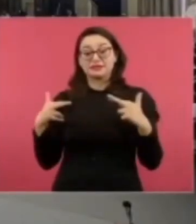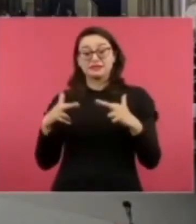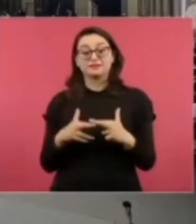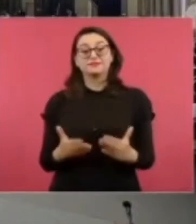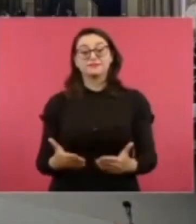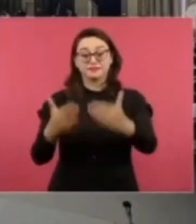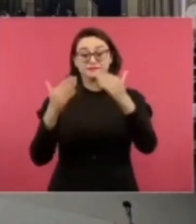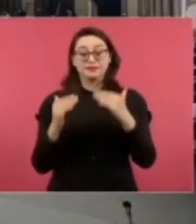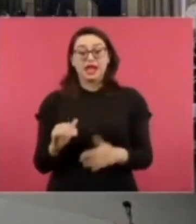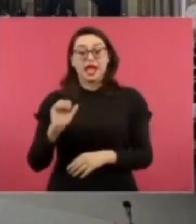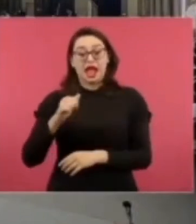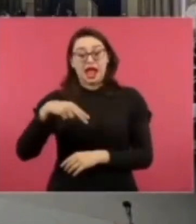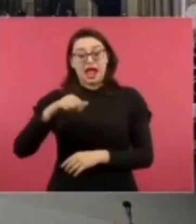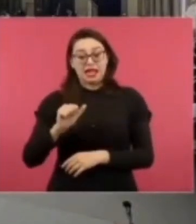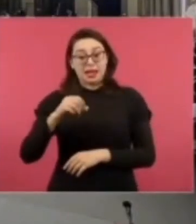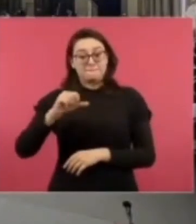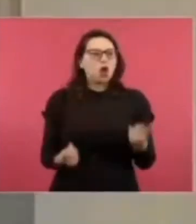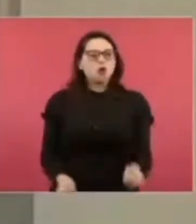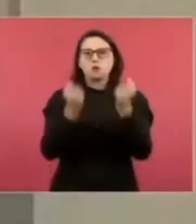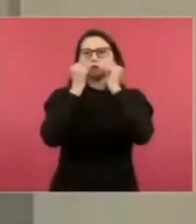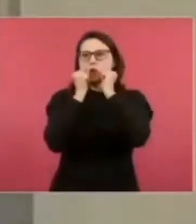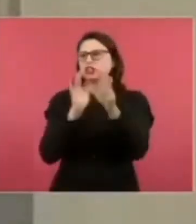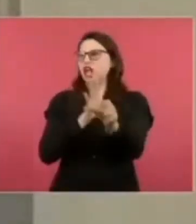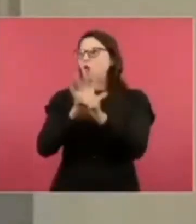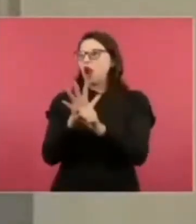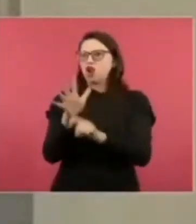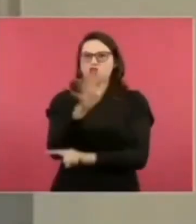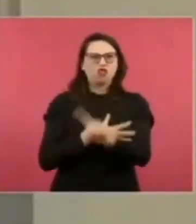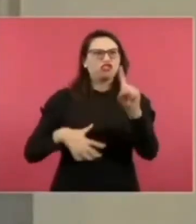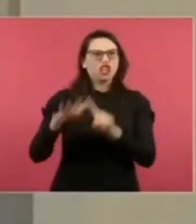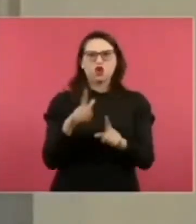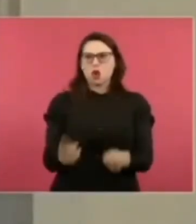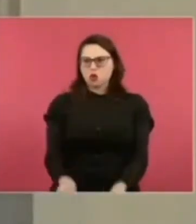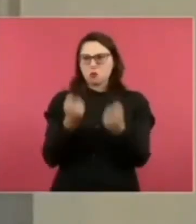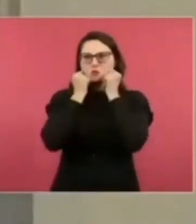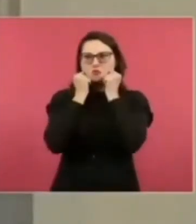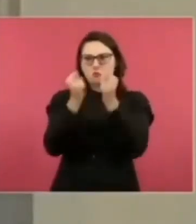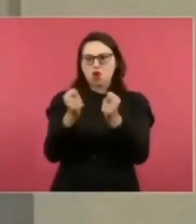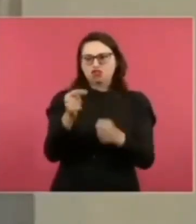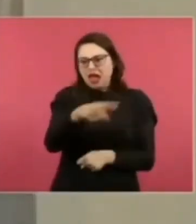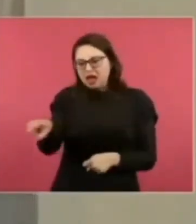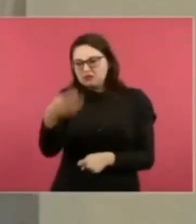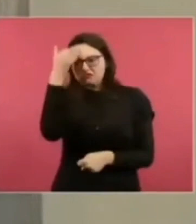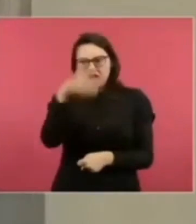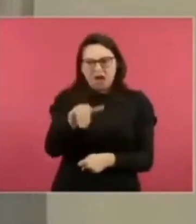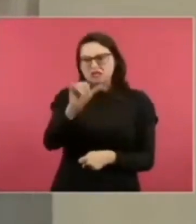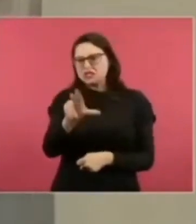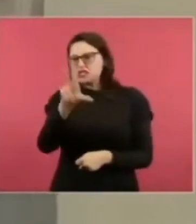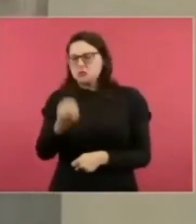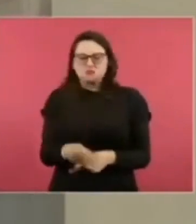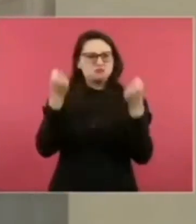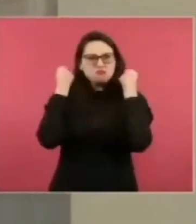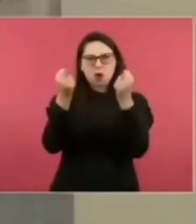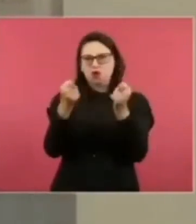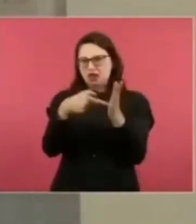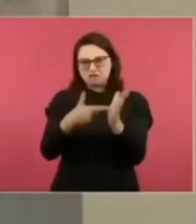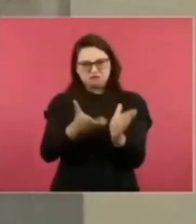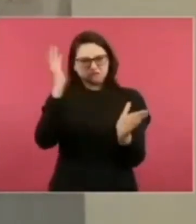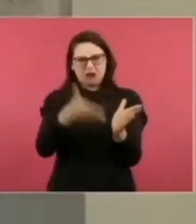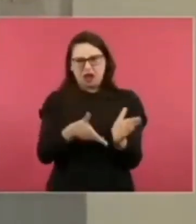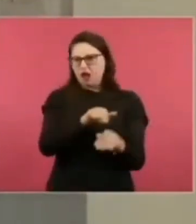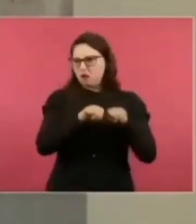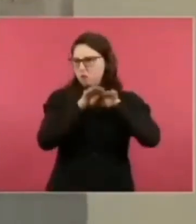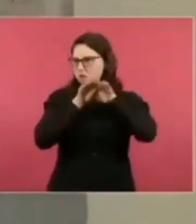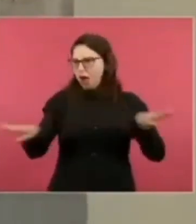personajes acartonados que no tienen ninguna capacidad crítica, y lo que está haciendo esta profesora es lanzar